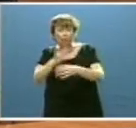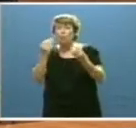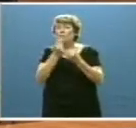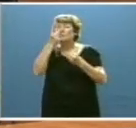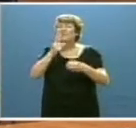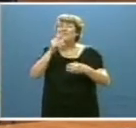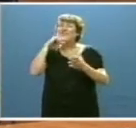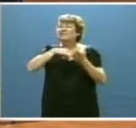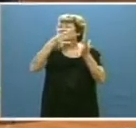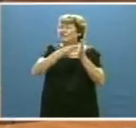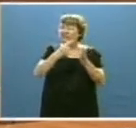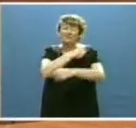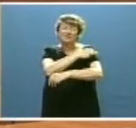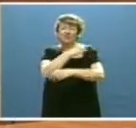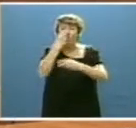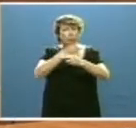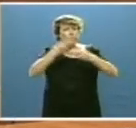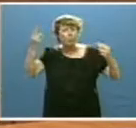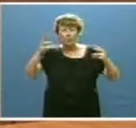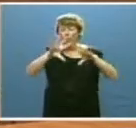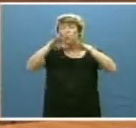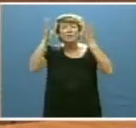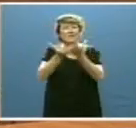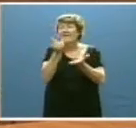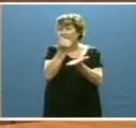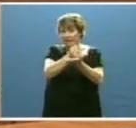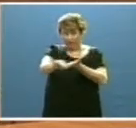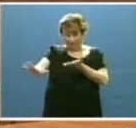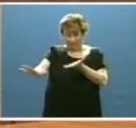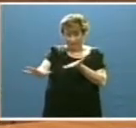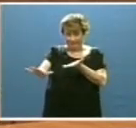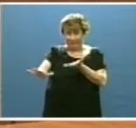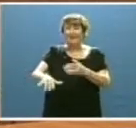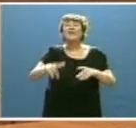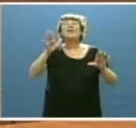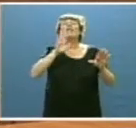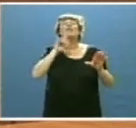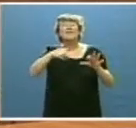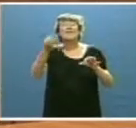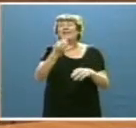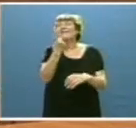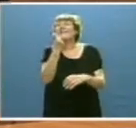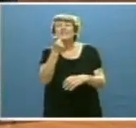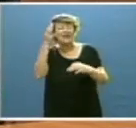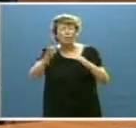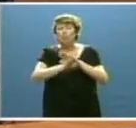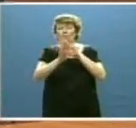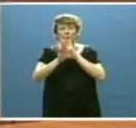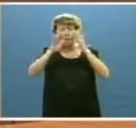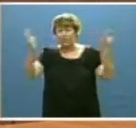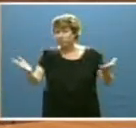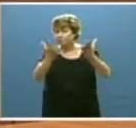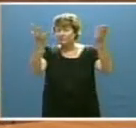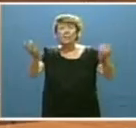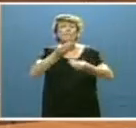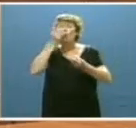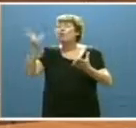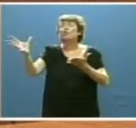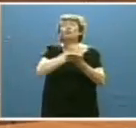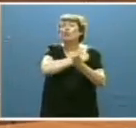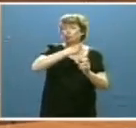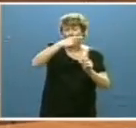sanitario público universal y gratuito en el que es preciso seguir promoviendo mejoras a todos los